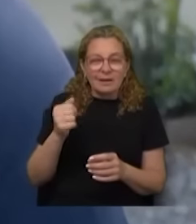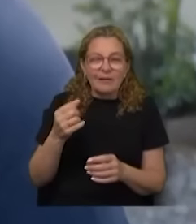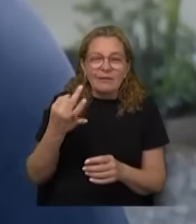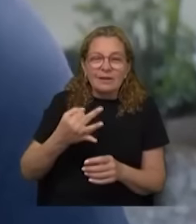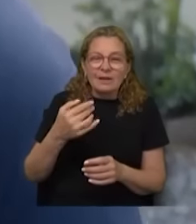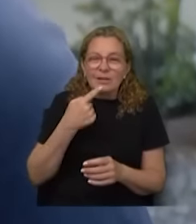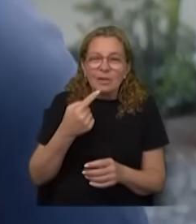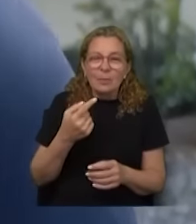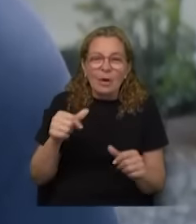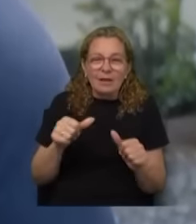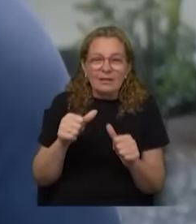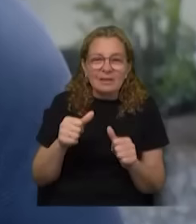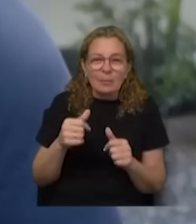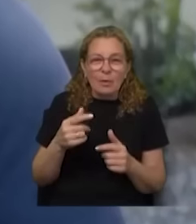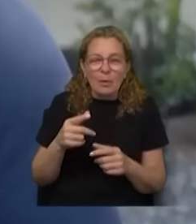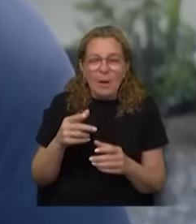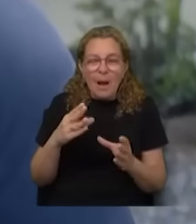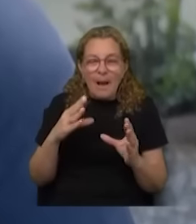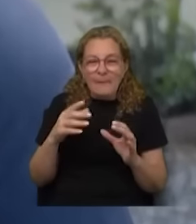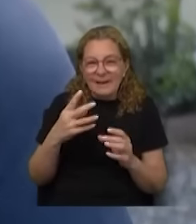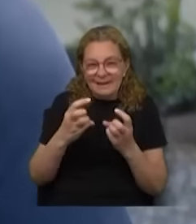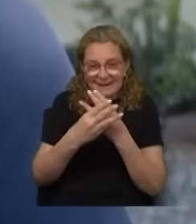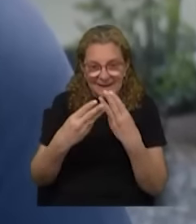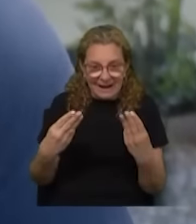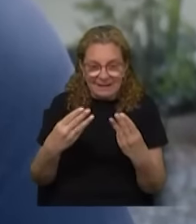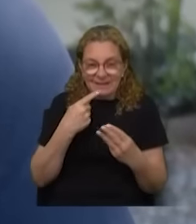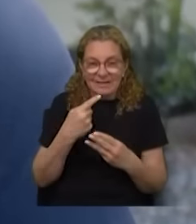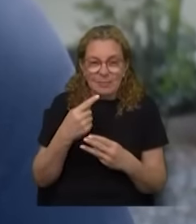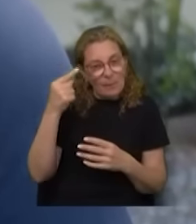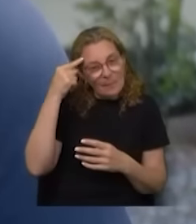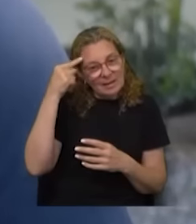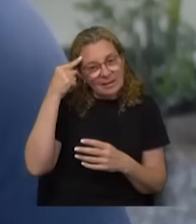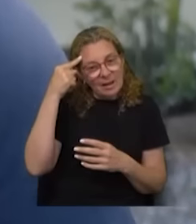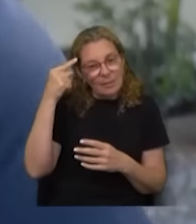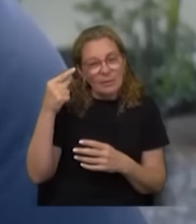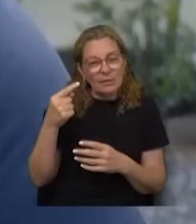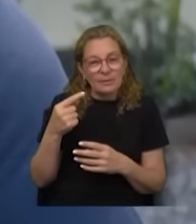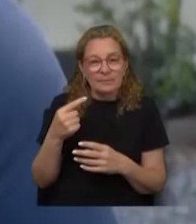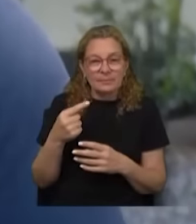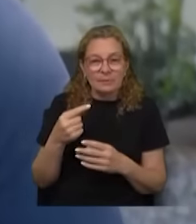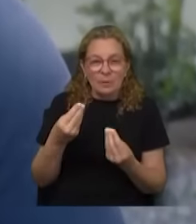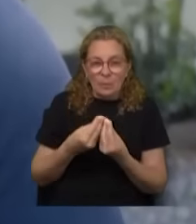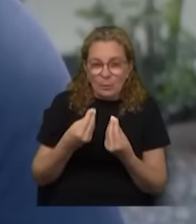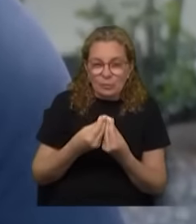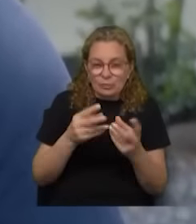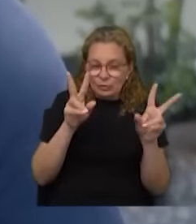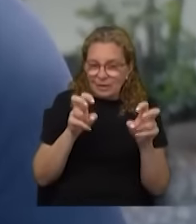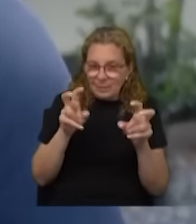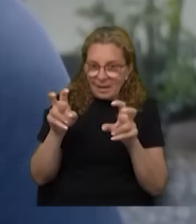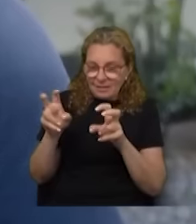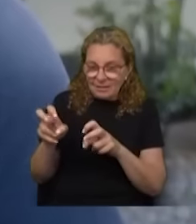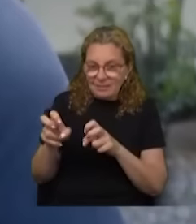nosotros hacemos una una una valoración en general este creemos que creemos que un montón de aspectos